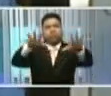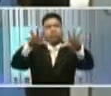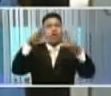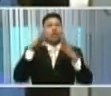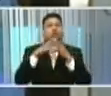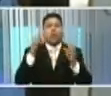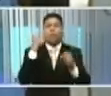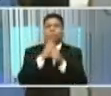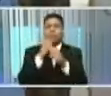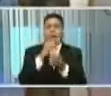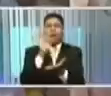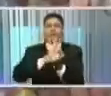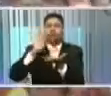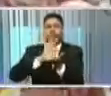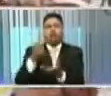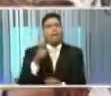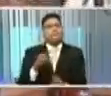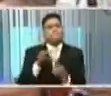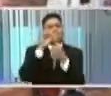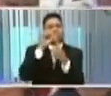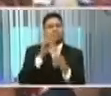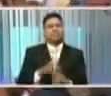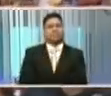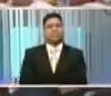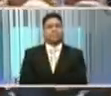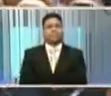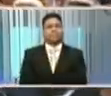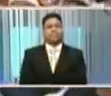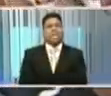específica. Pero a desde hoy